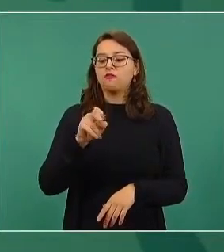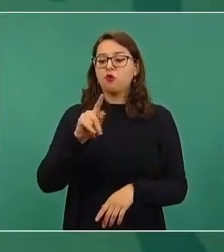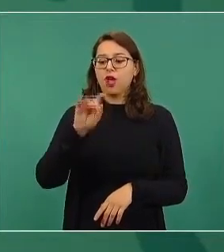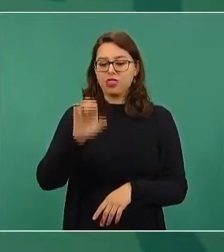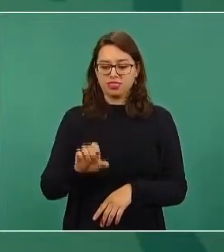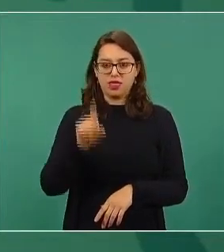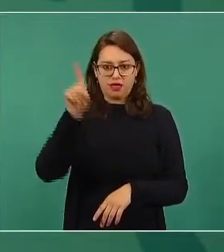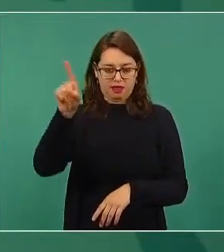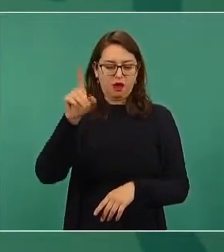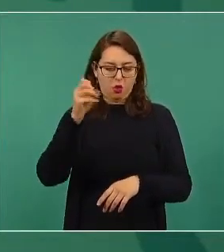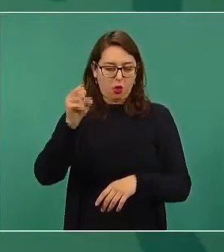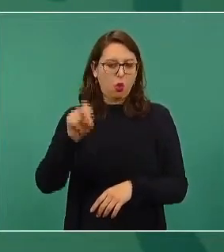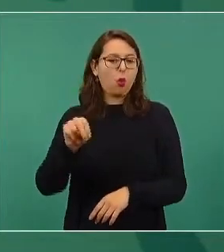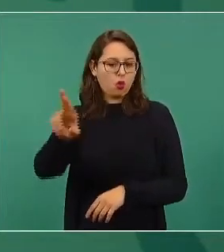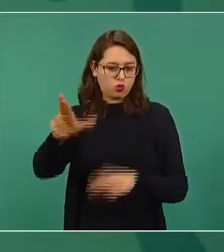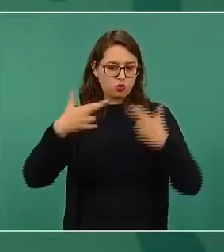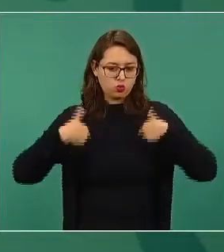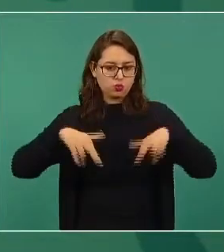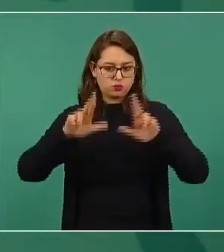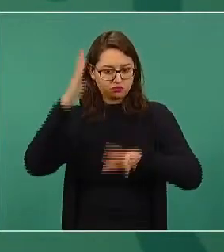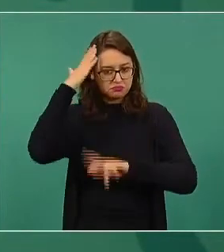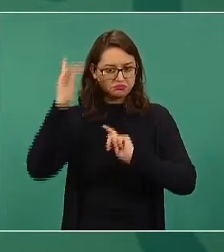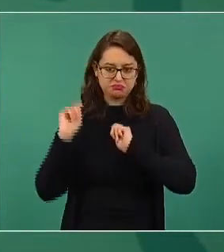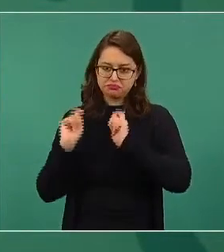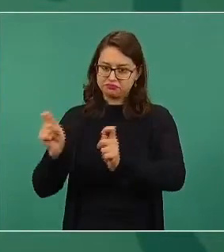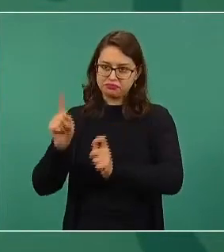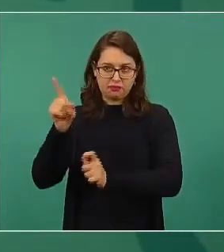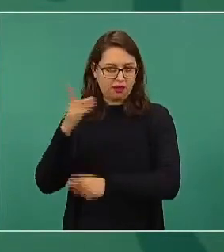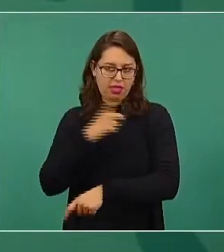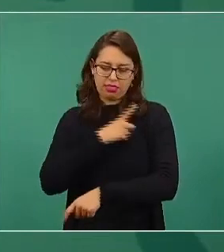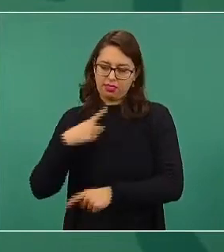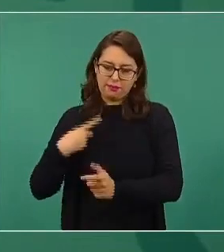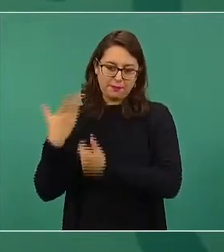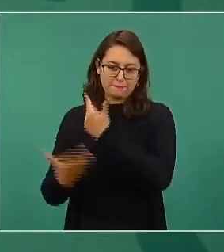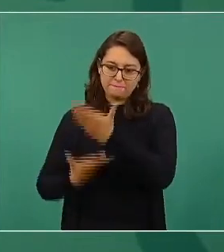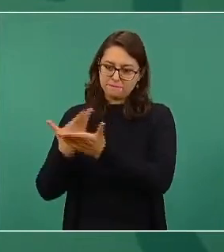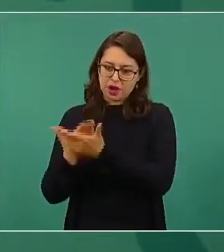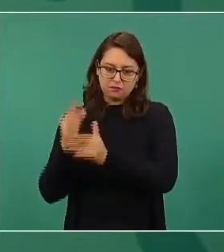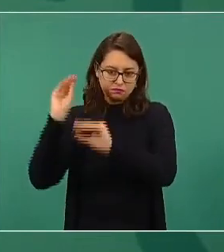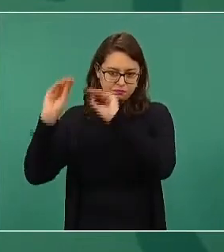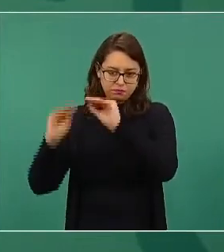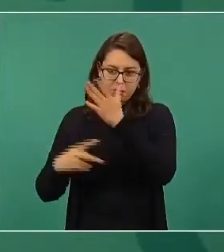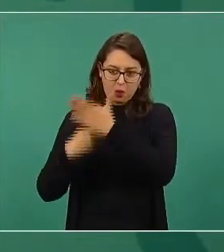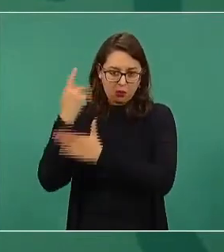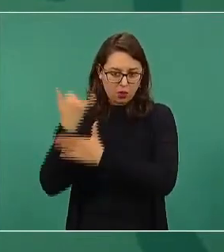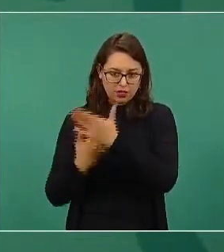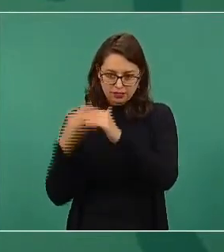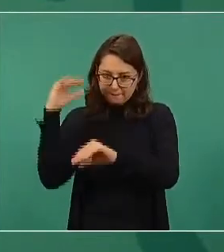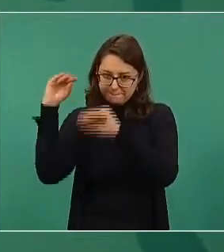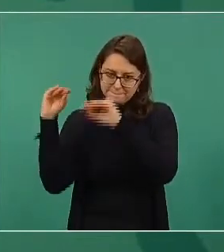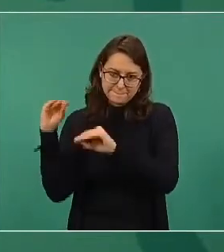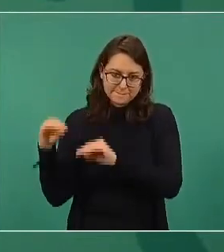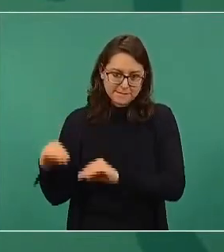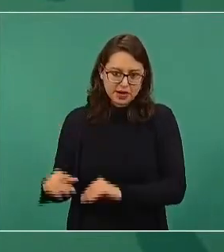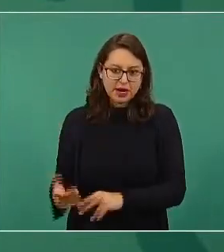tiene ya el encargo de elaborar el proyecto,